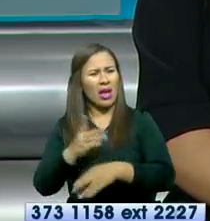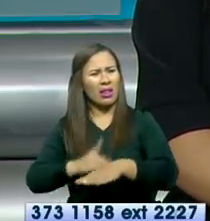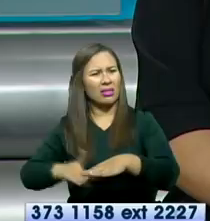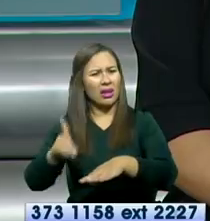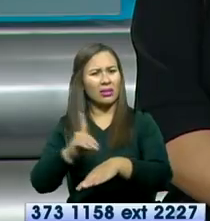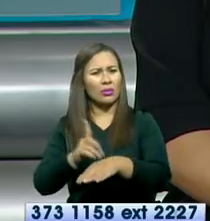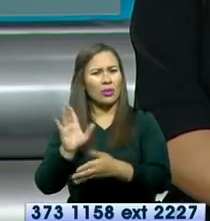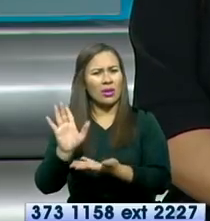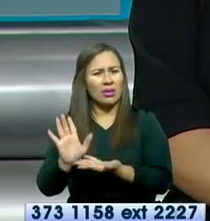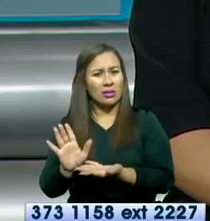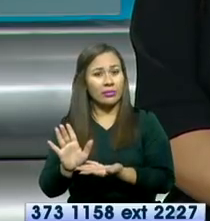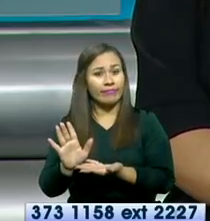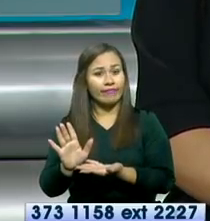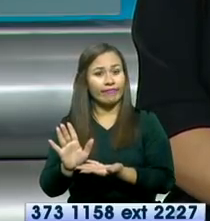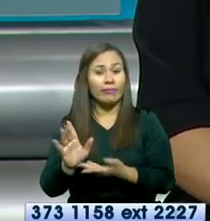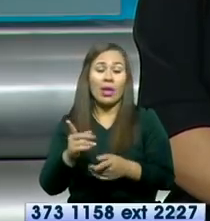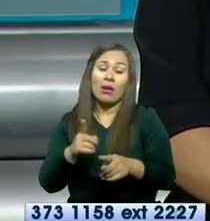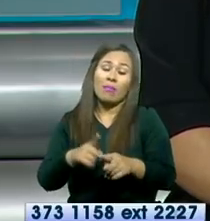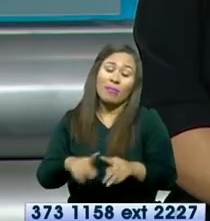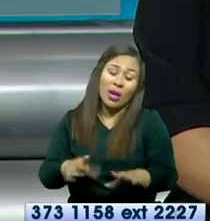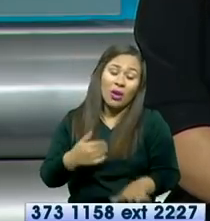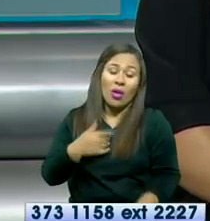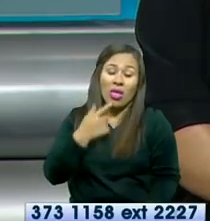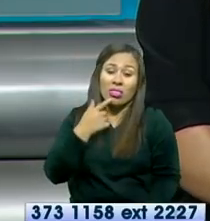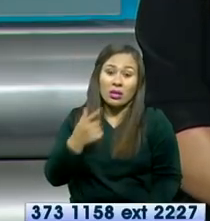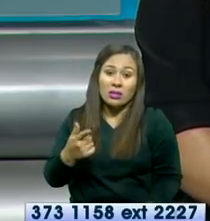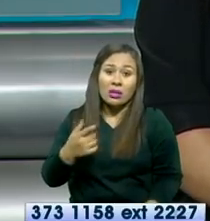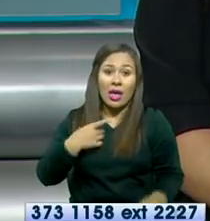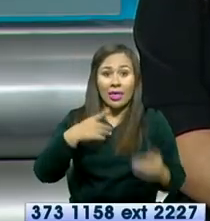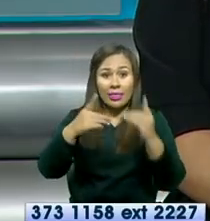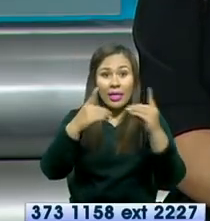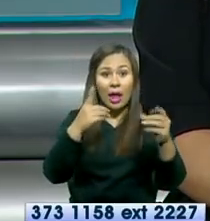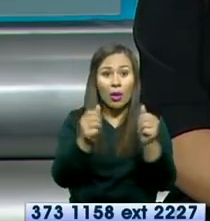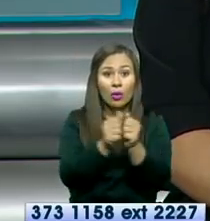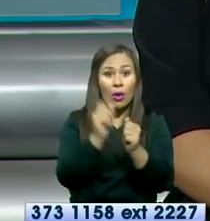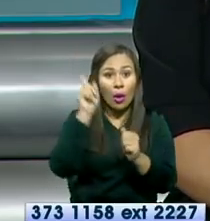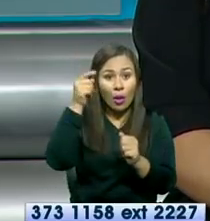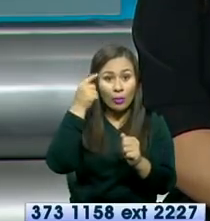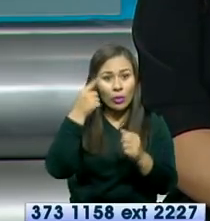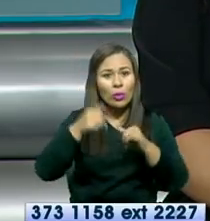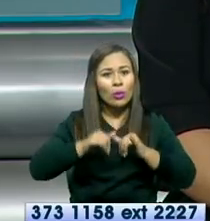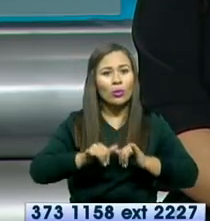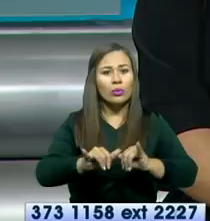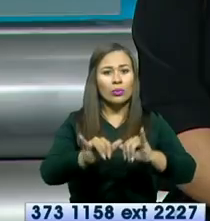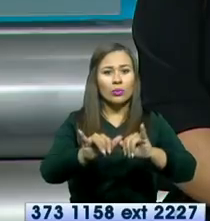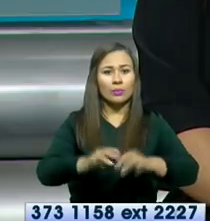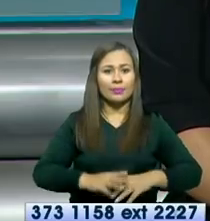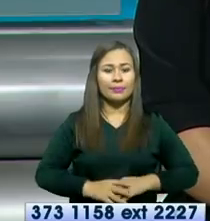Seguridad Social. Sin embargo, afirmaron que los diálogos con el gobierno nacional continúan.